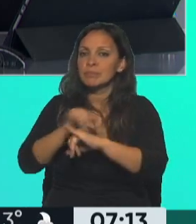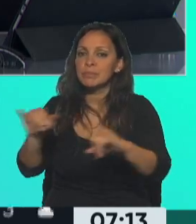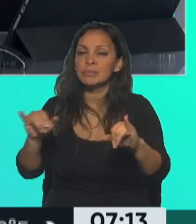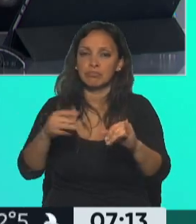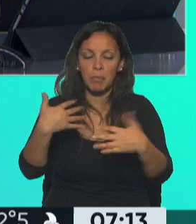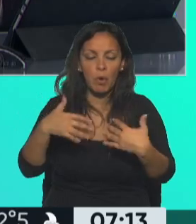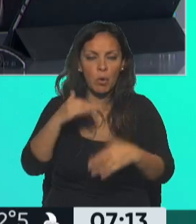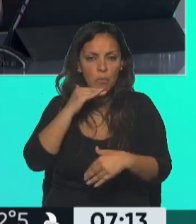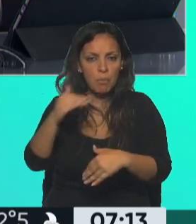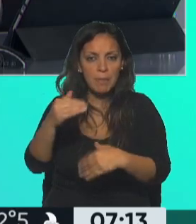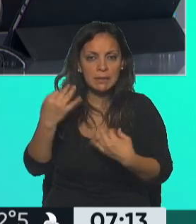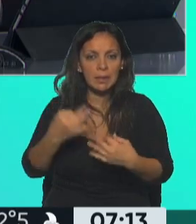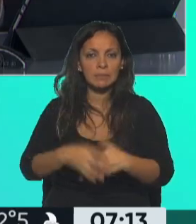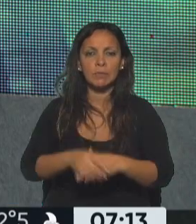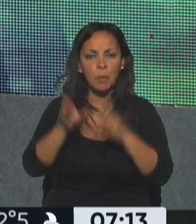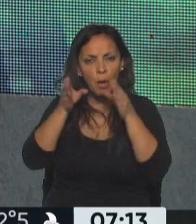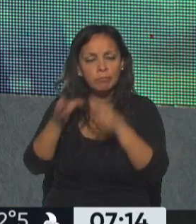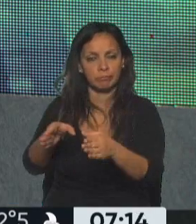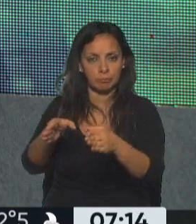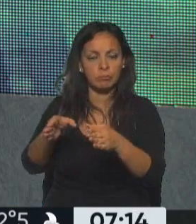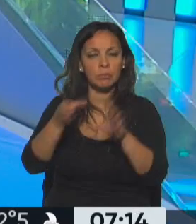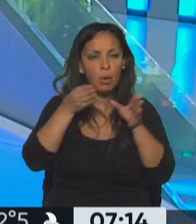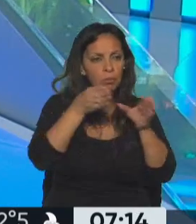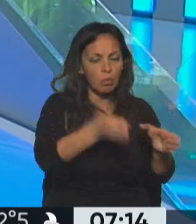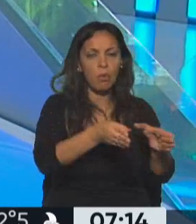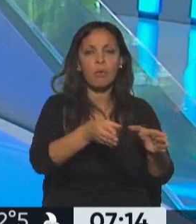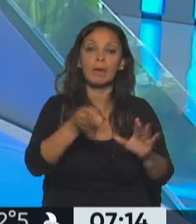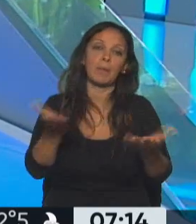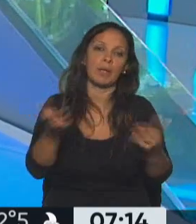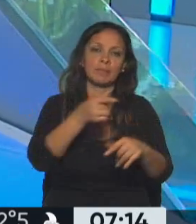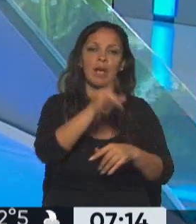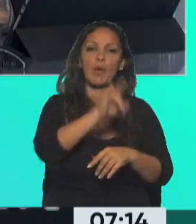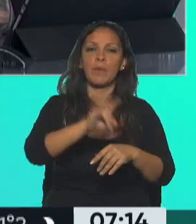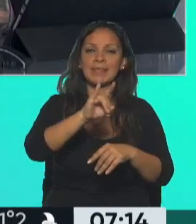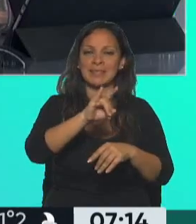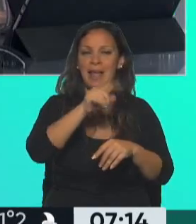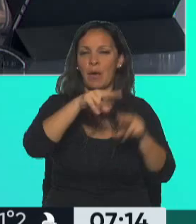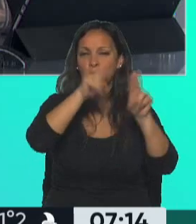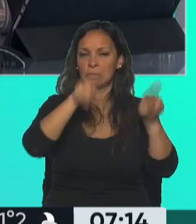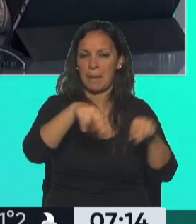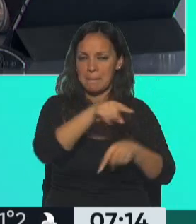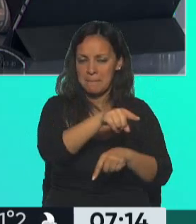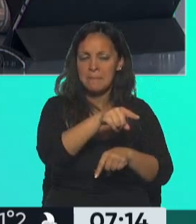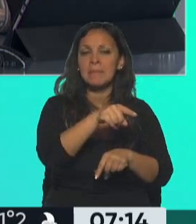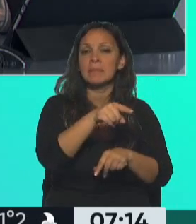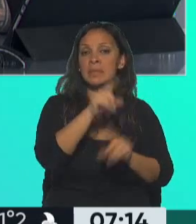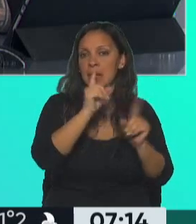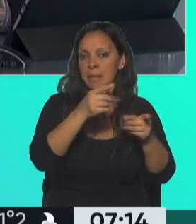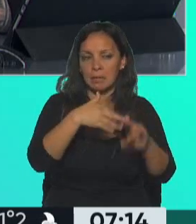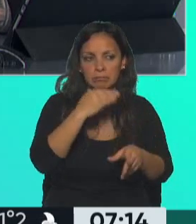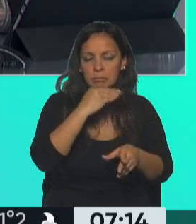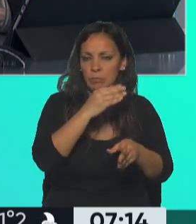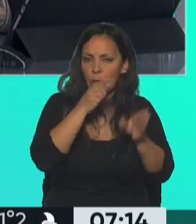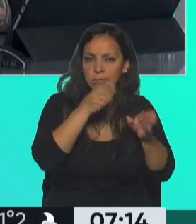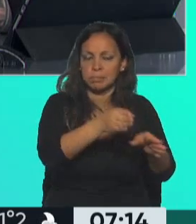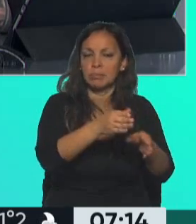estaban escuchando. Muy direccionado, ¿no? Muy direccionado, bueno, claro, en la Universidad Nacional de San Martín, con una referencia muy concreta a propósito